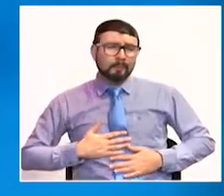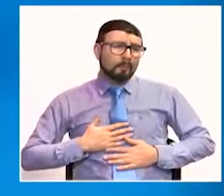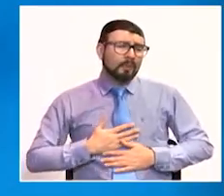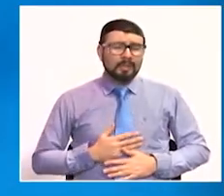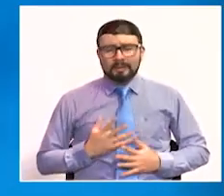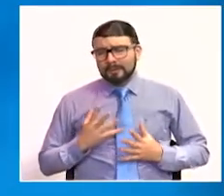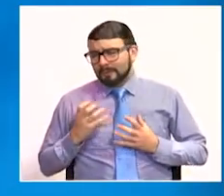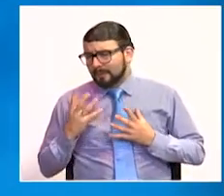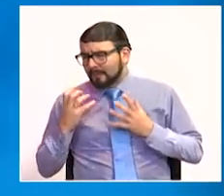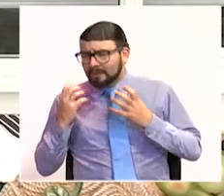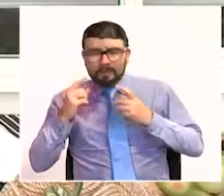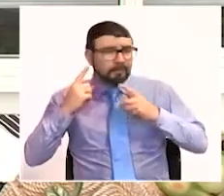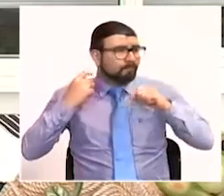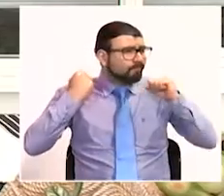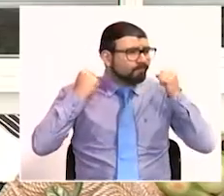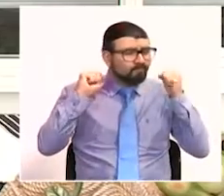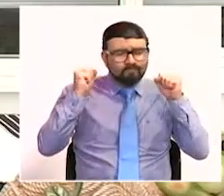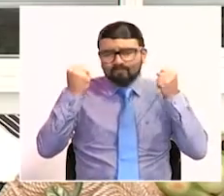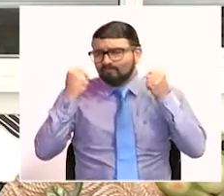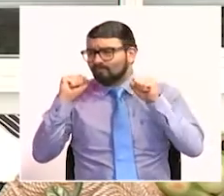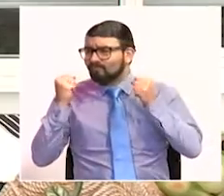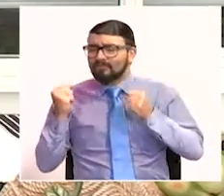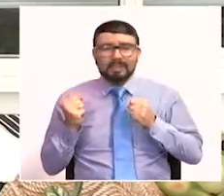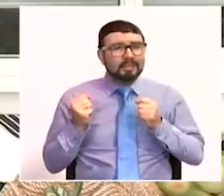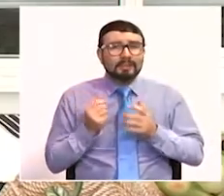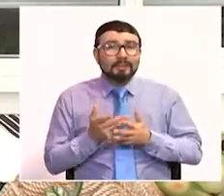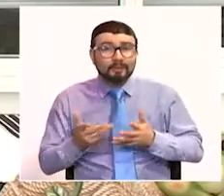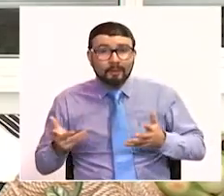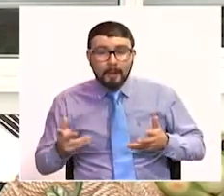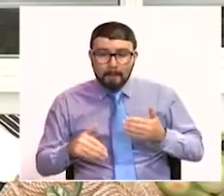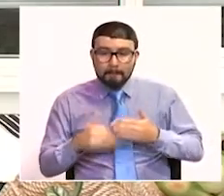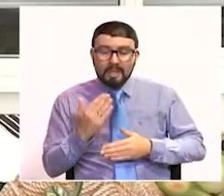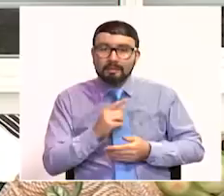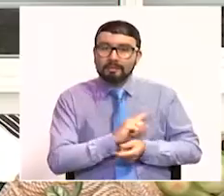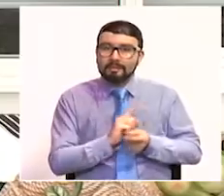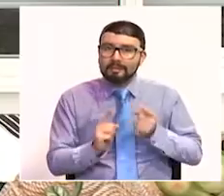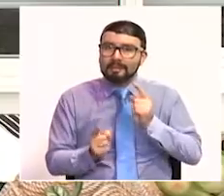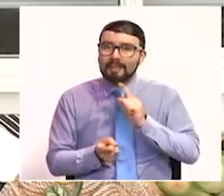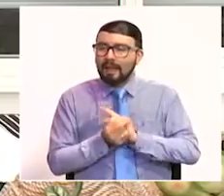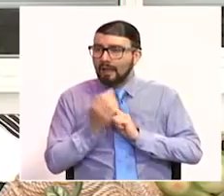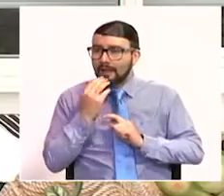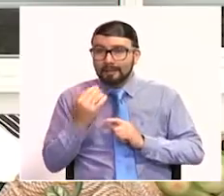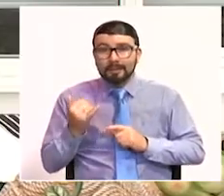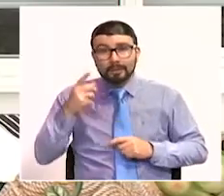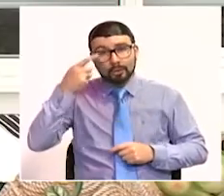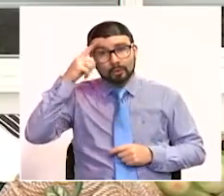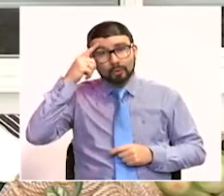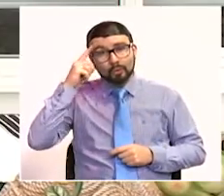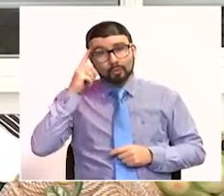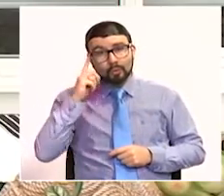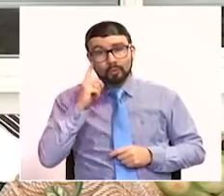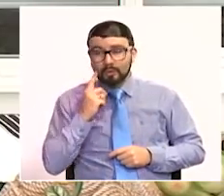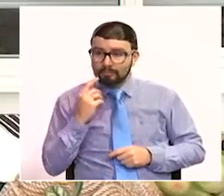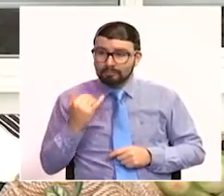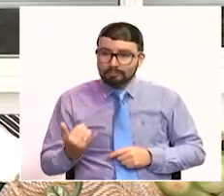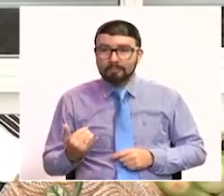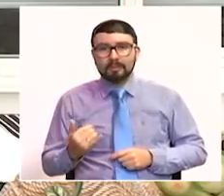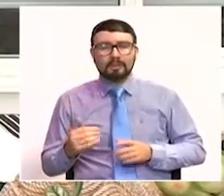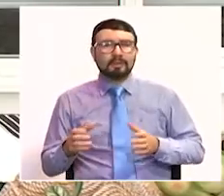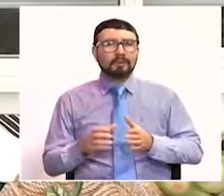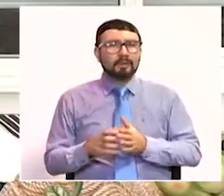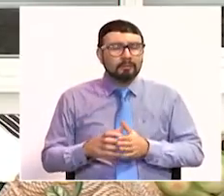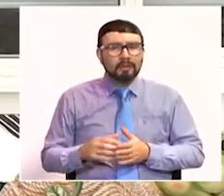la ansiedad. Empiezan a haber cambios como la sudoración, cambios